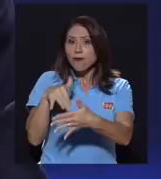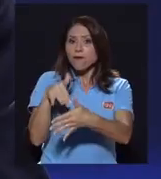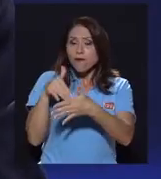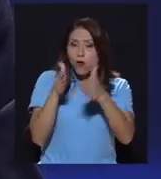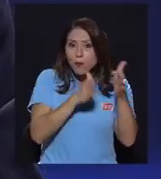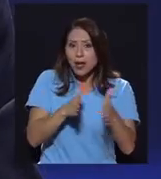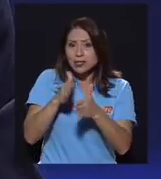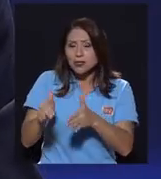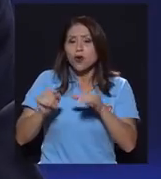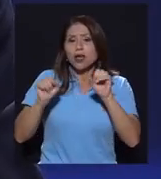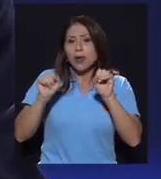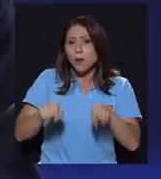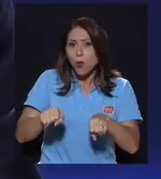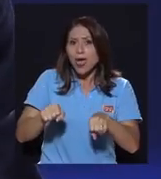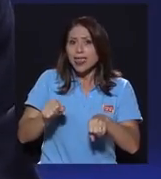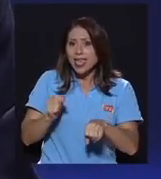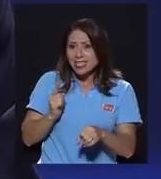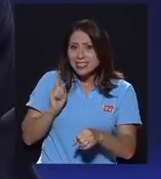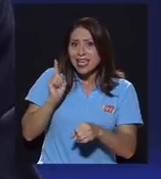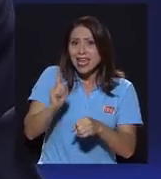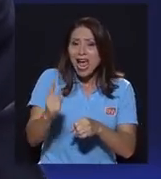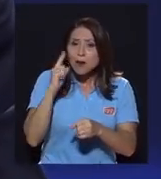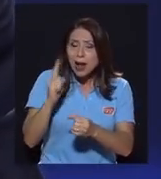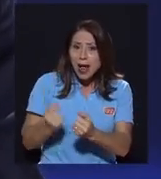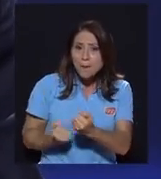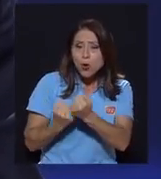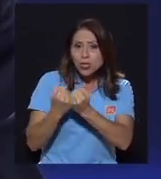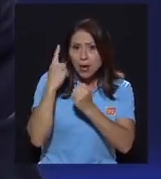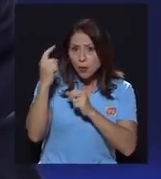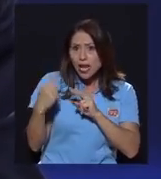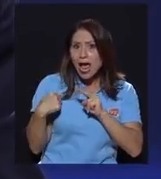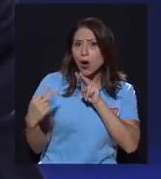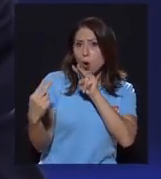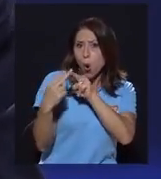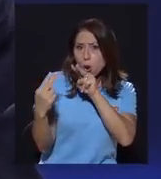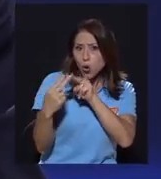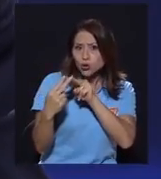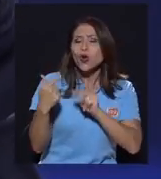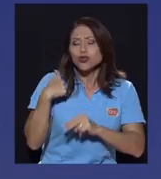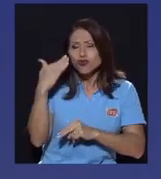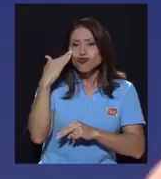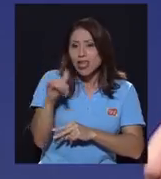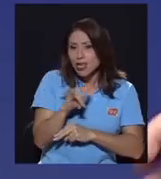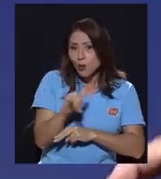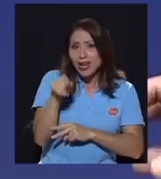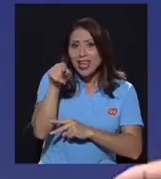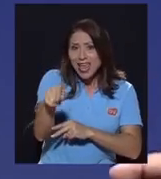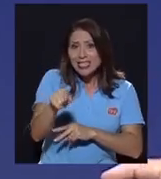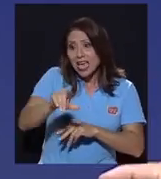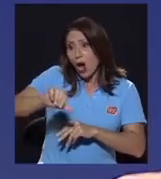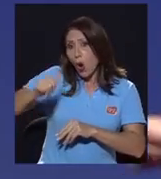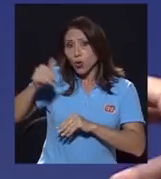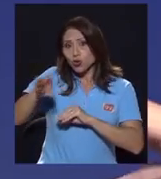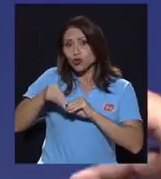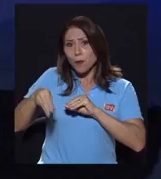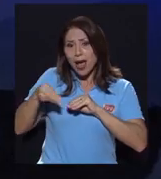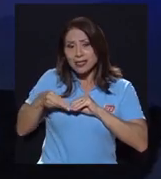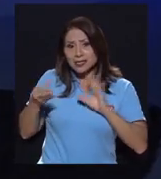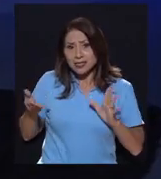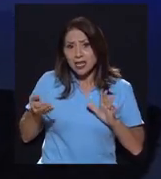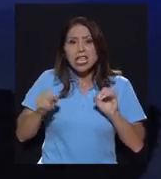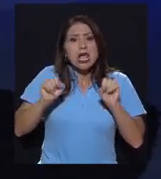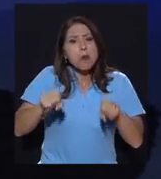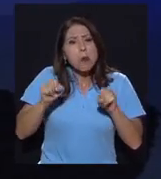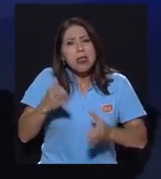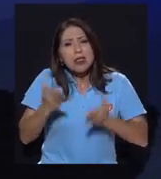que puede llegar a aportar porque la cónsul totalmente igual que ella hay otros más que hay que puede ser alguien que puede